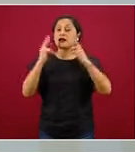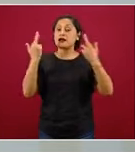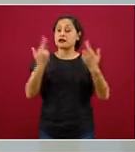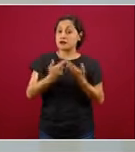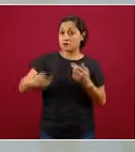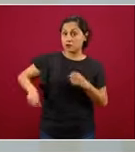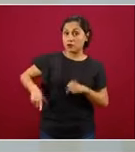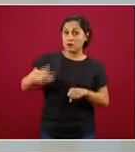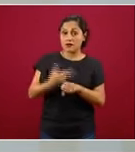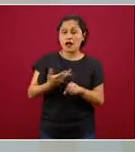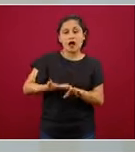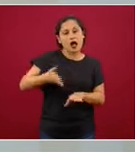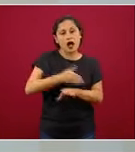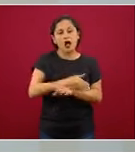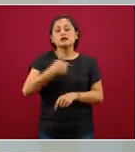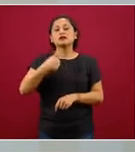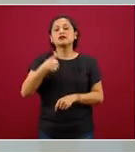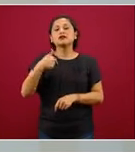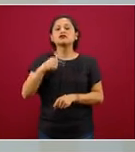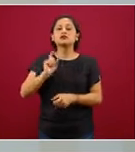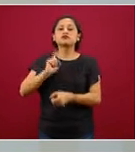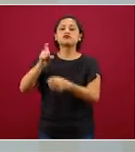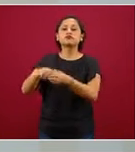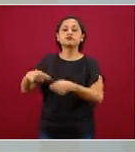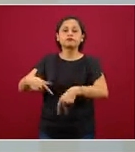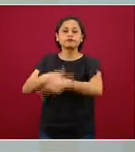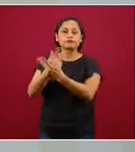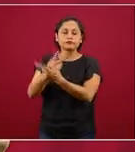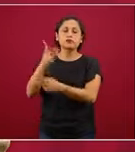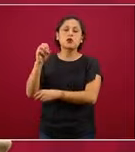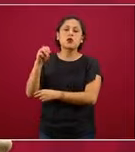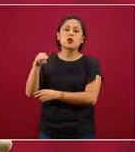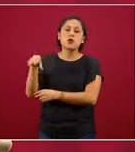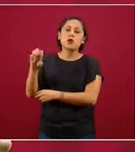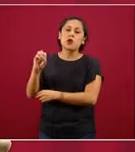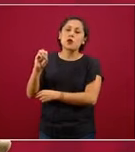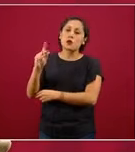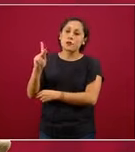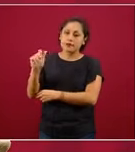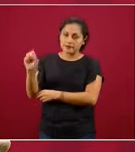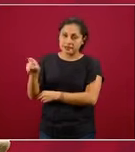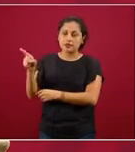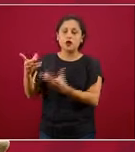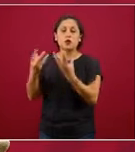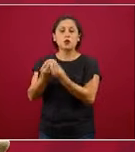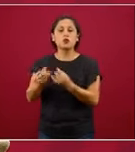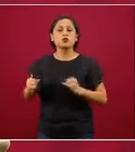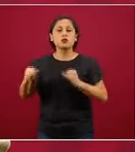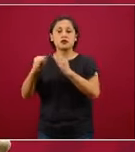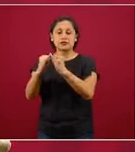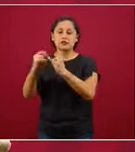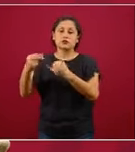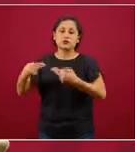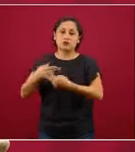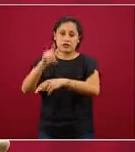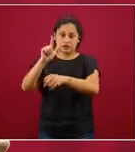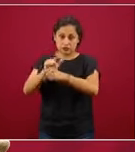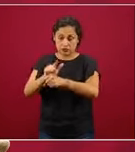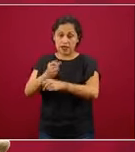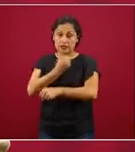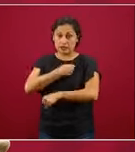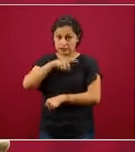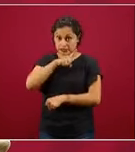en un foro que organizó la Organización Mundial de la Salud, Organización Panamericana de la Salud, con el Instituto Nacional de Salud Pública,